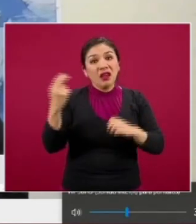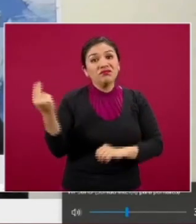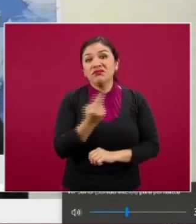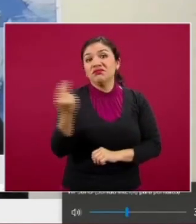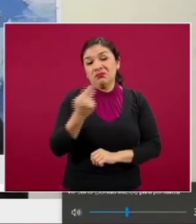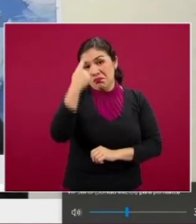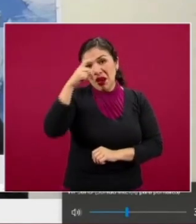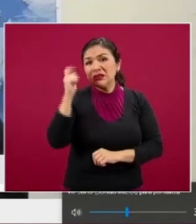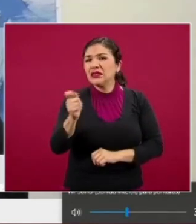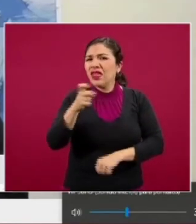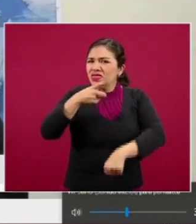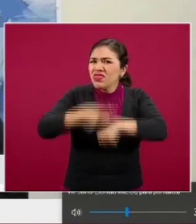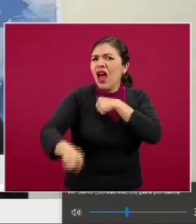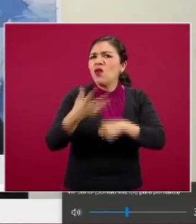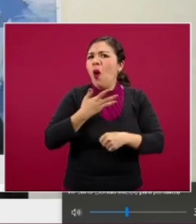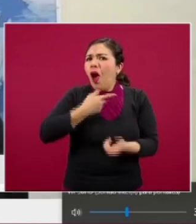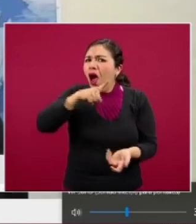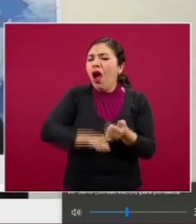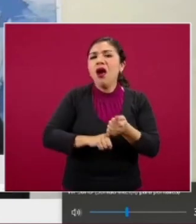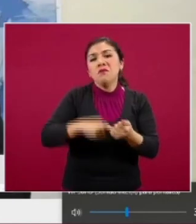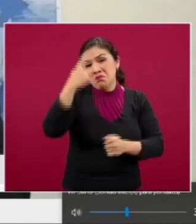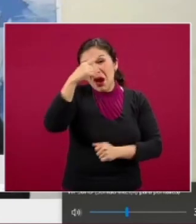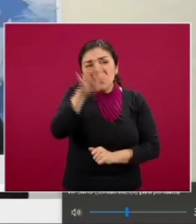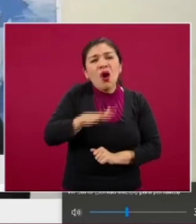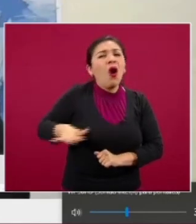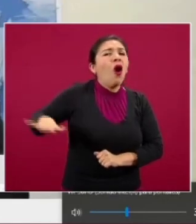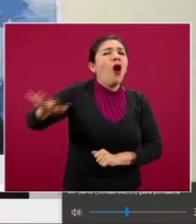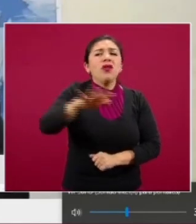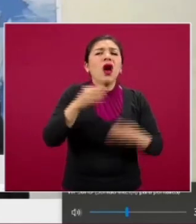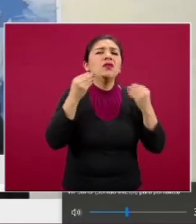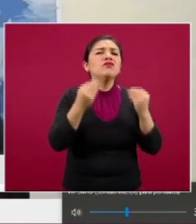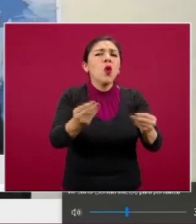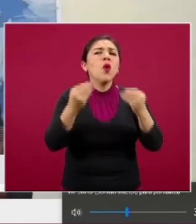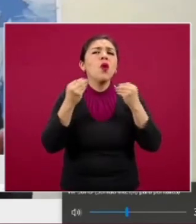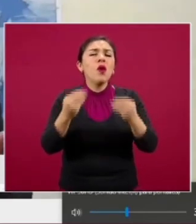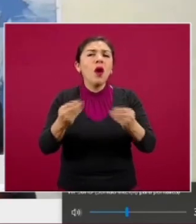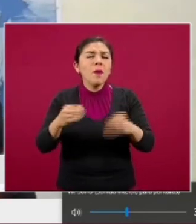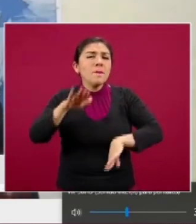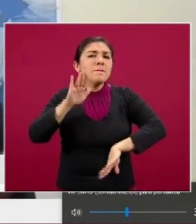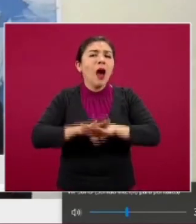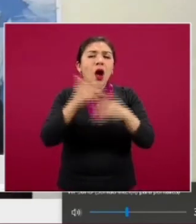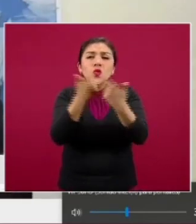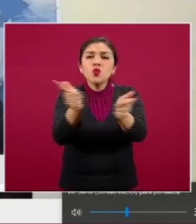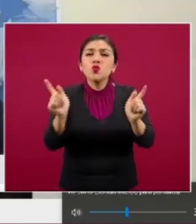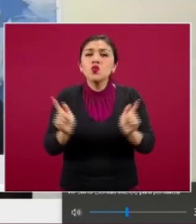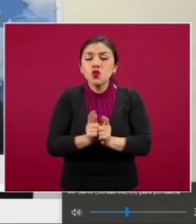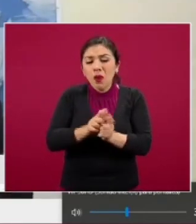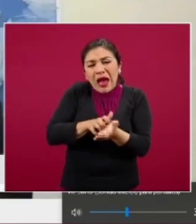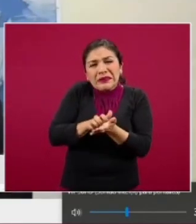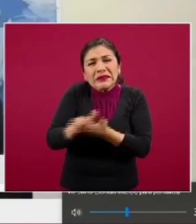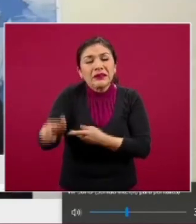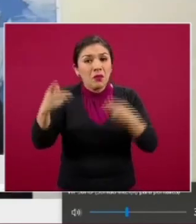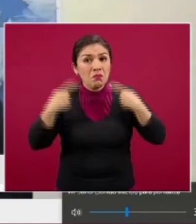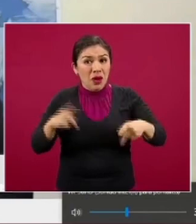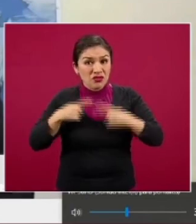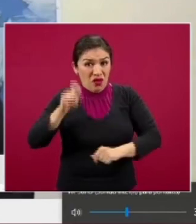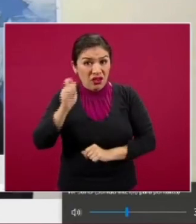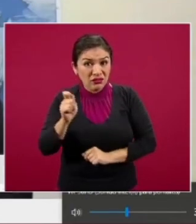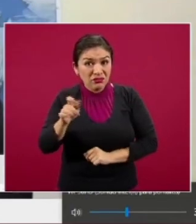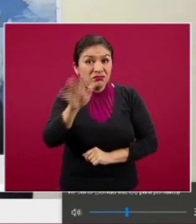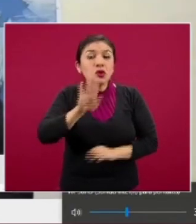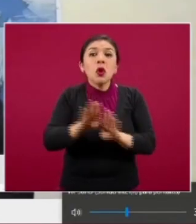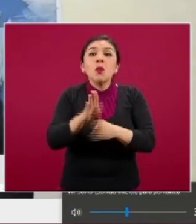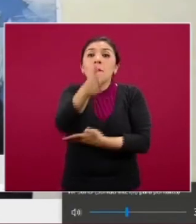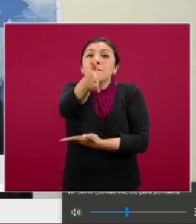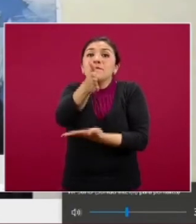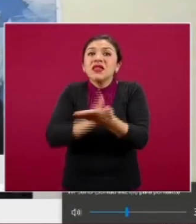el daño tan grave que causa a toda una grupo de la población que es nada menos que la